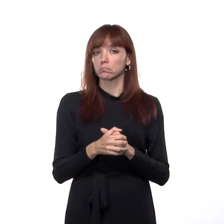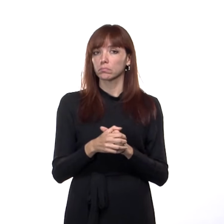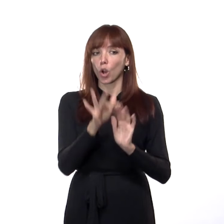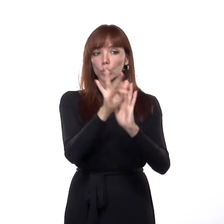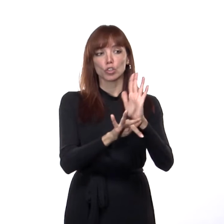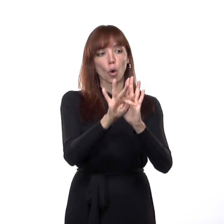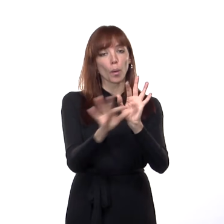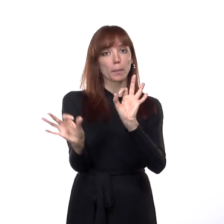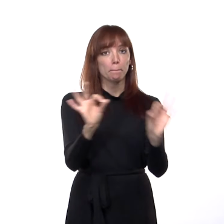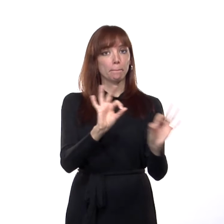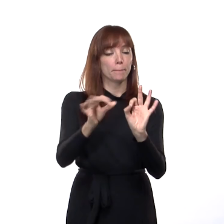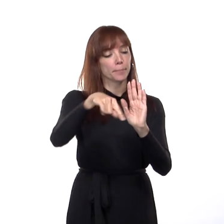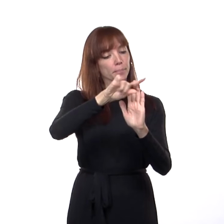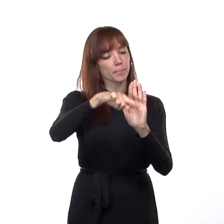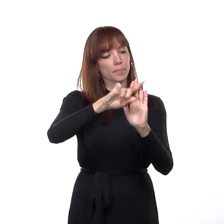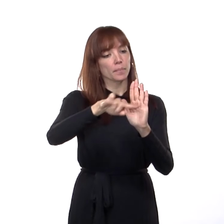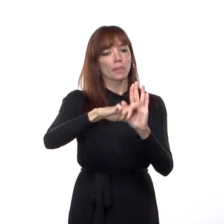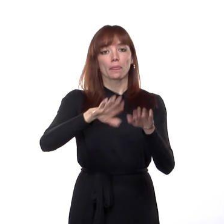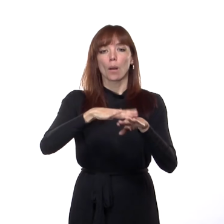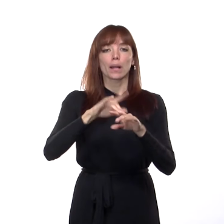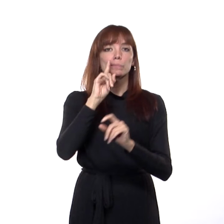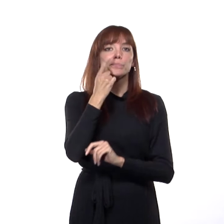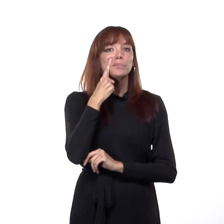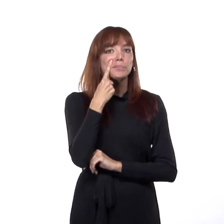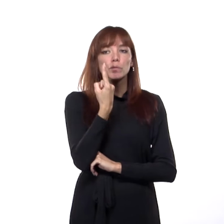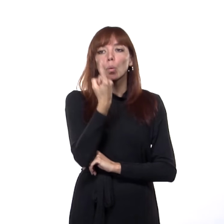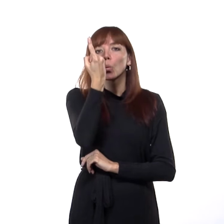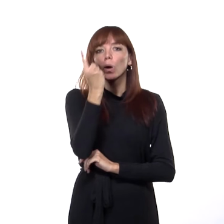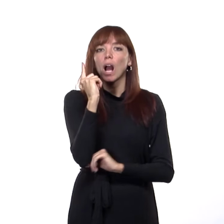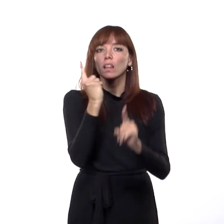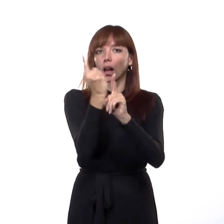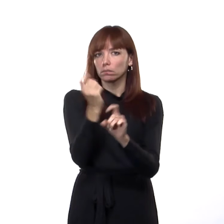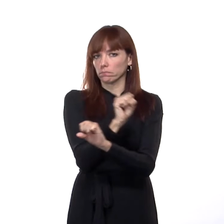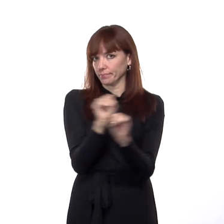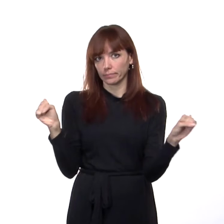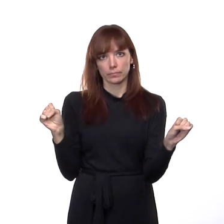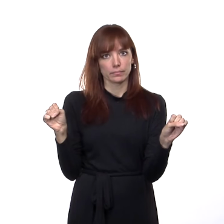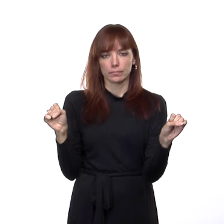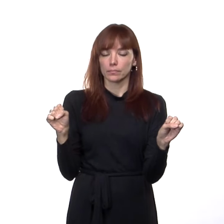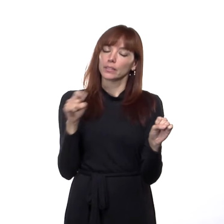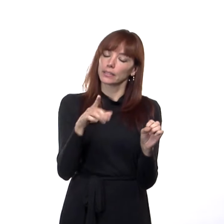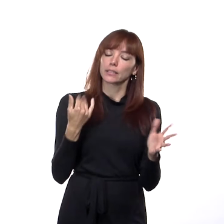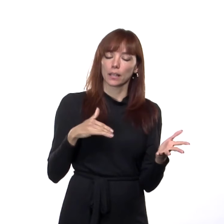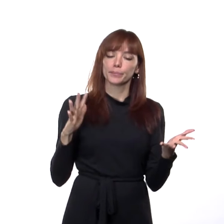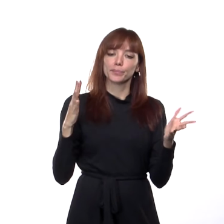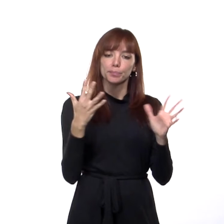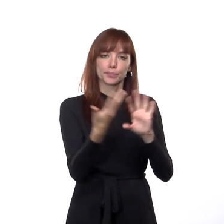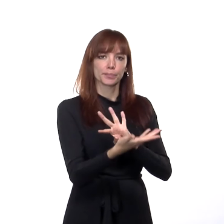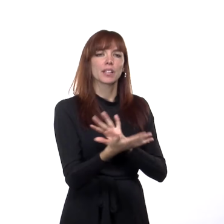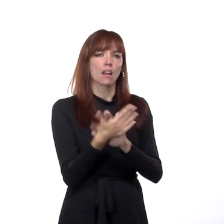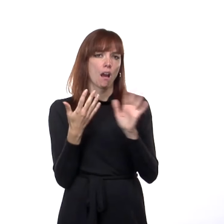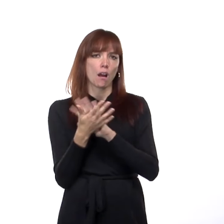preparado para para poder detectar un ataque entonces bueno esto está cambiando muy rápido